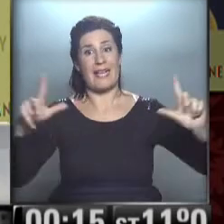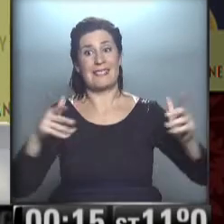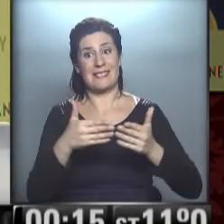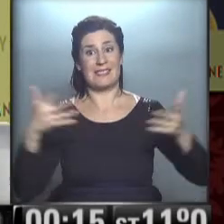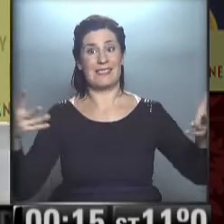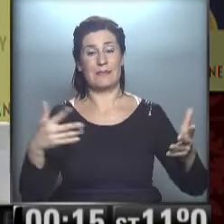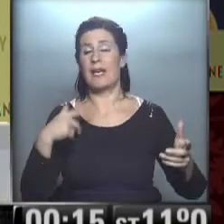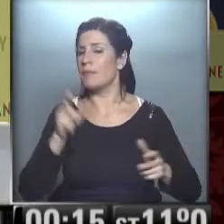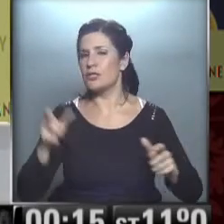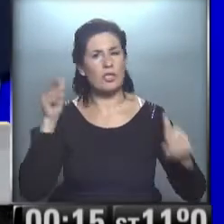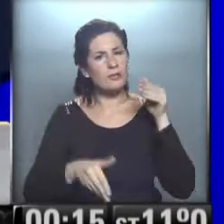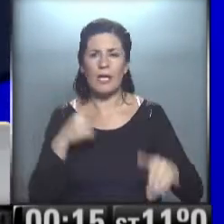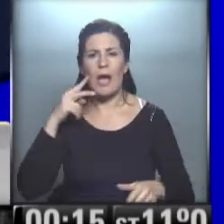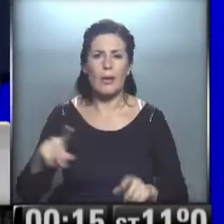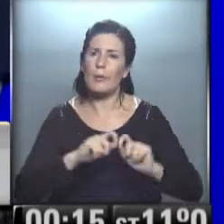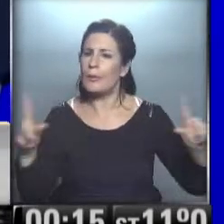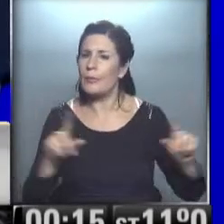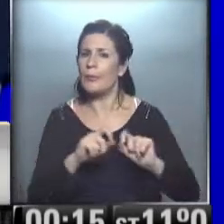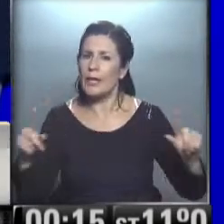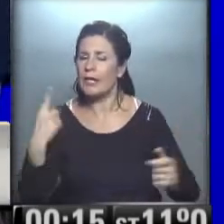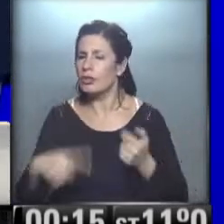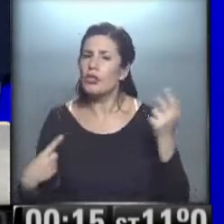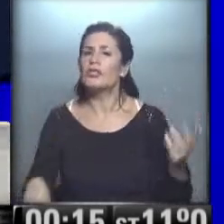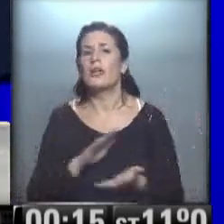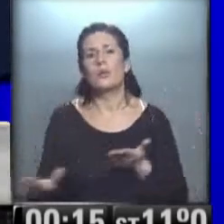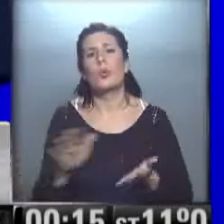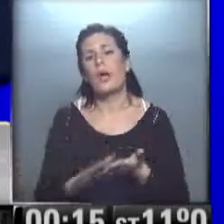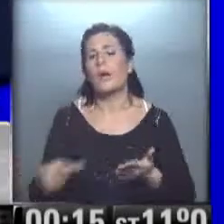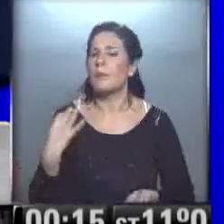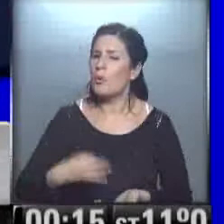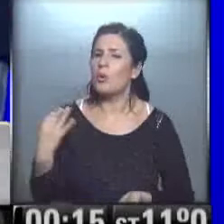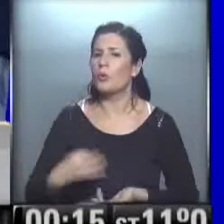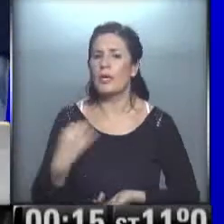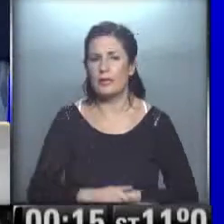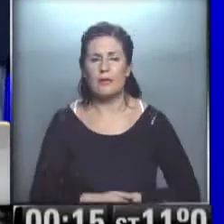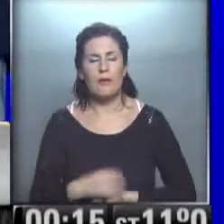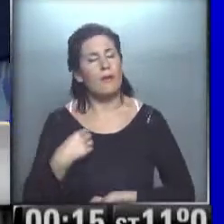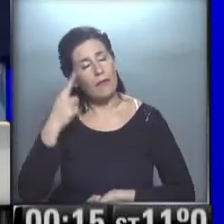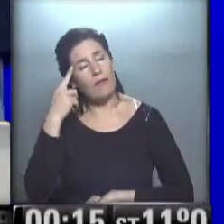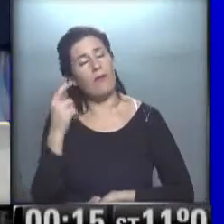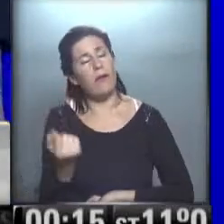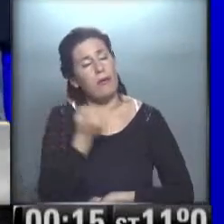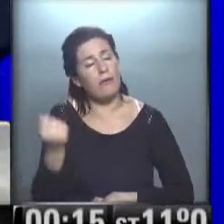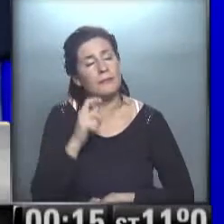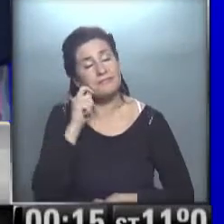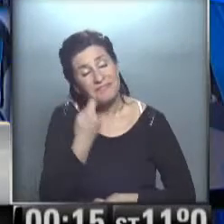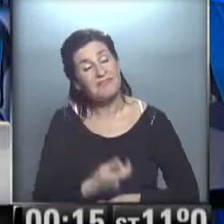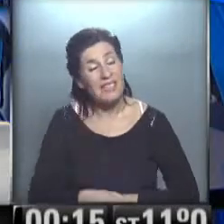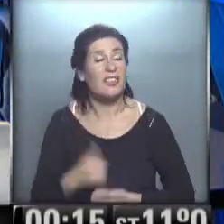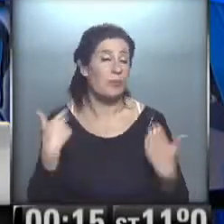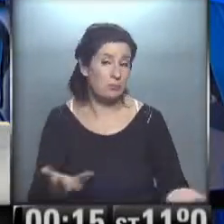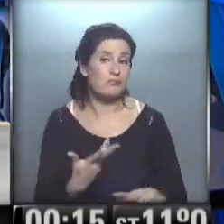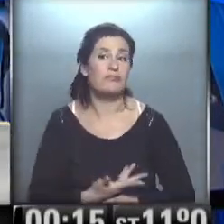también cosas inéditas que él va subiendo a su propia web así que me parece interesante para para un dato penalmente